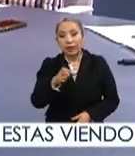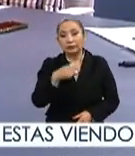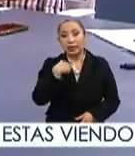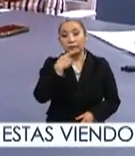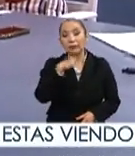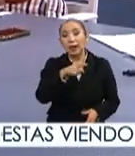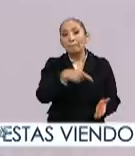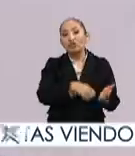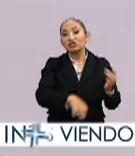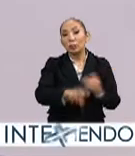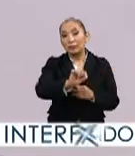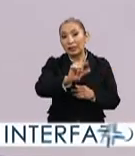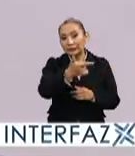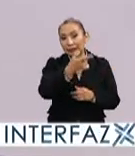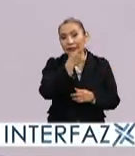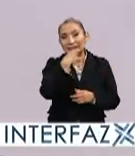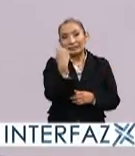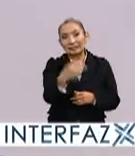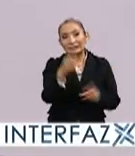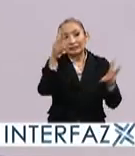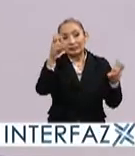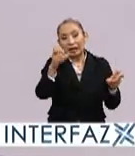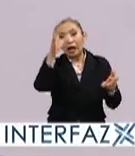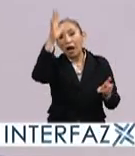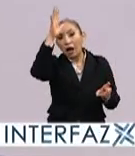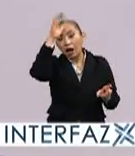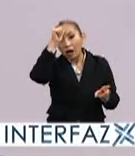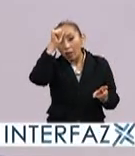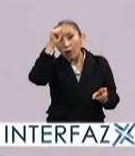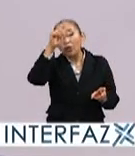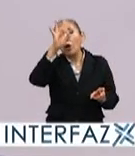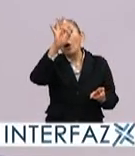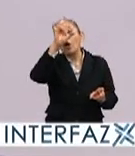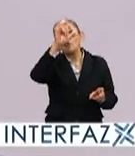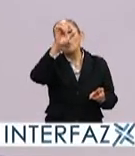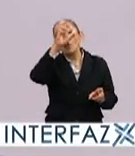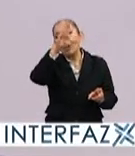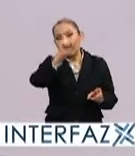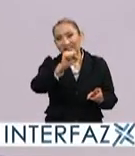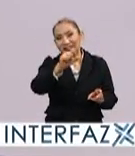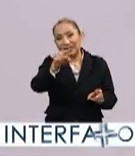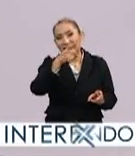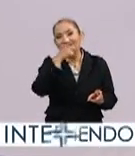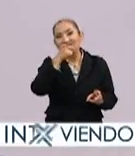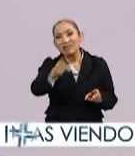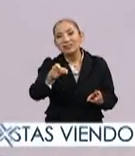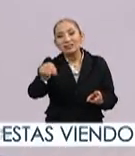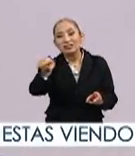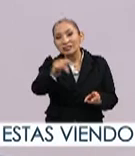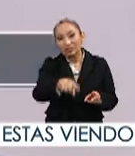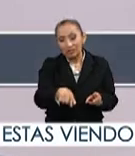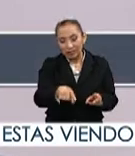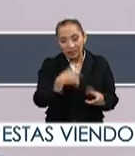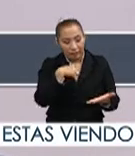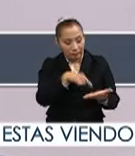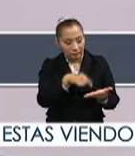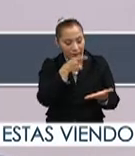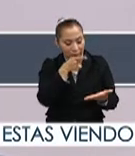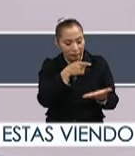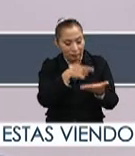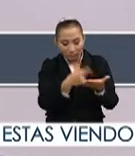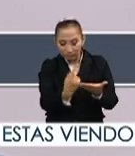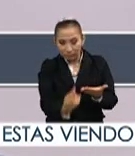está en 1997, lo que se llama el Acuerdo Flores, que establece que los